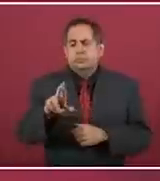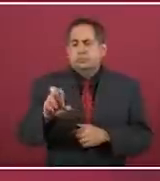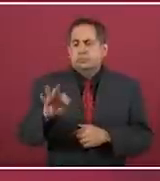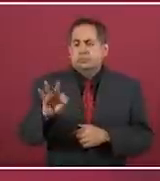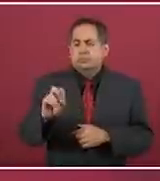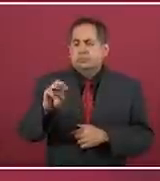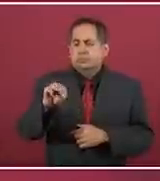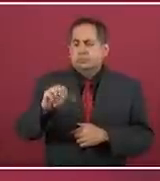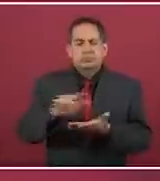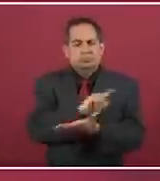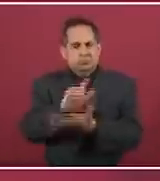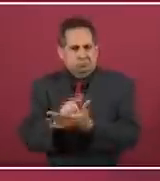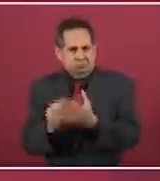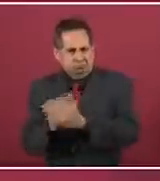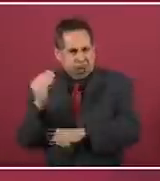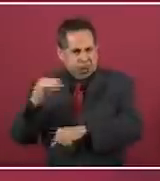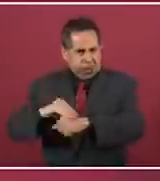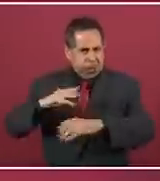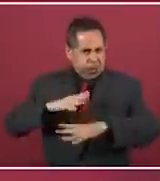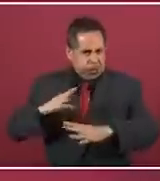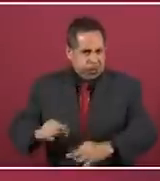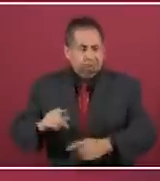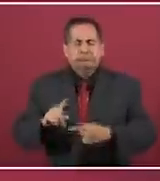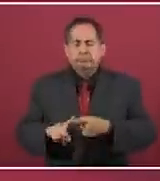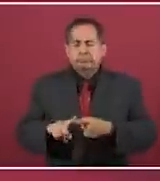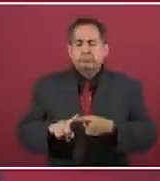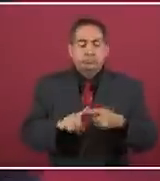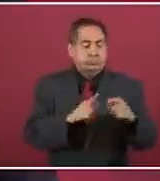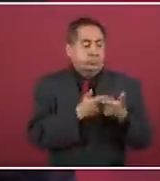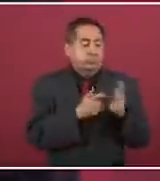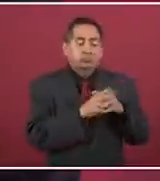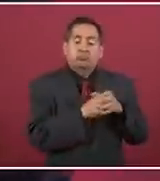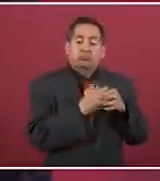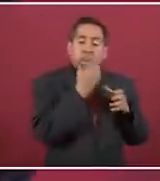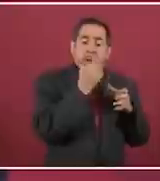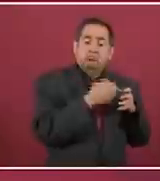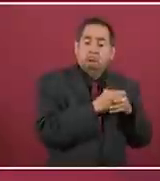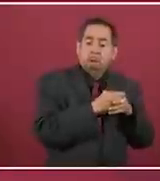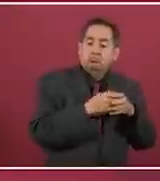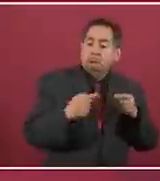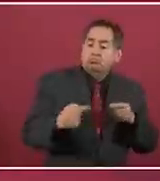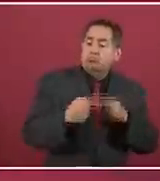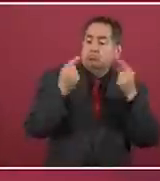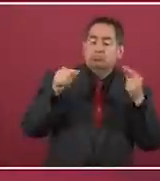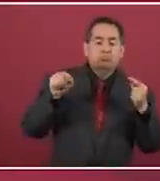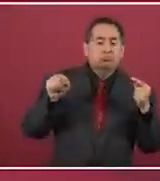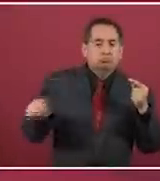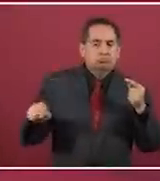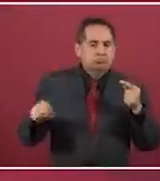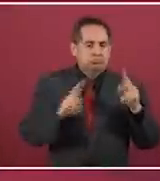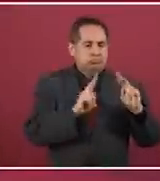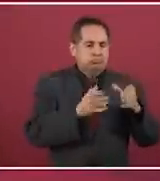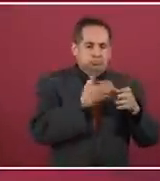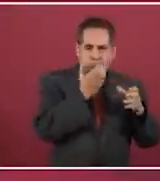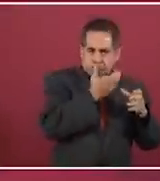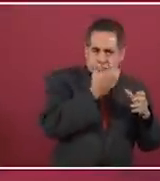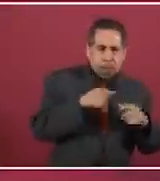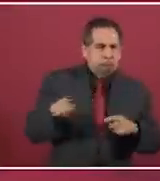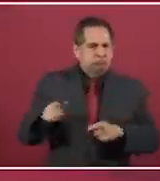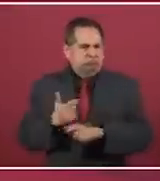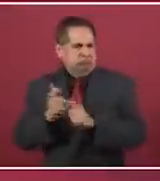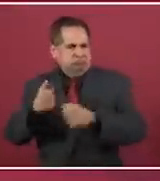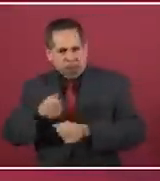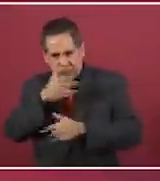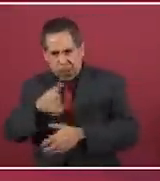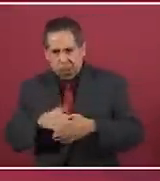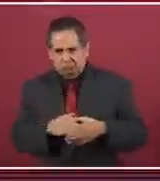cuando los conservadores enfrentaron a los liberales, se les decía